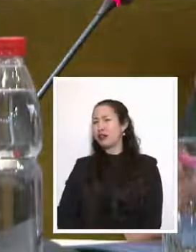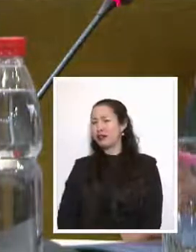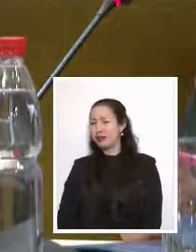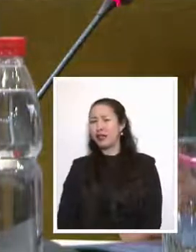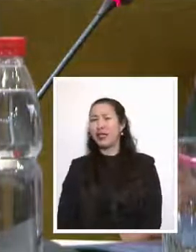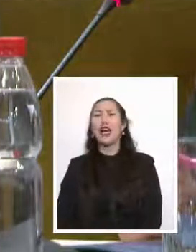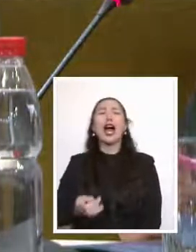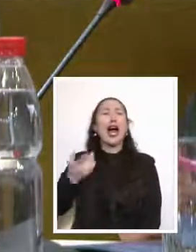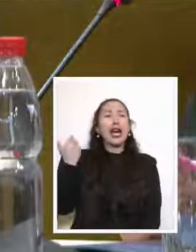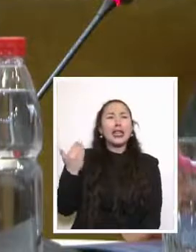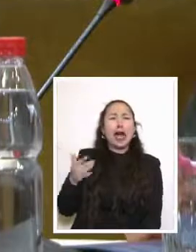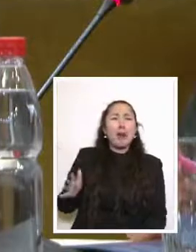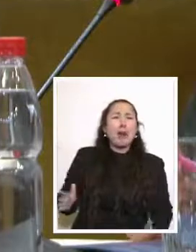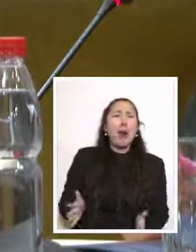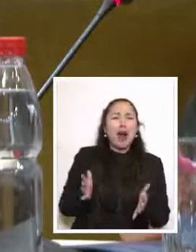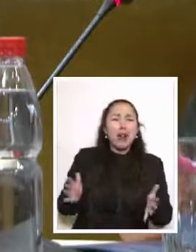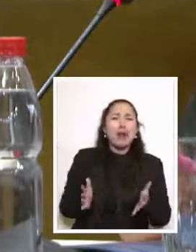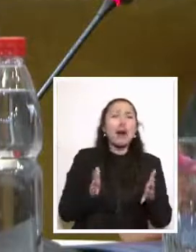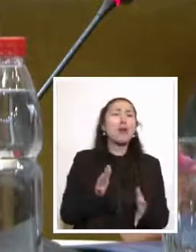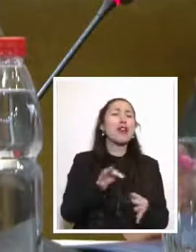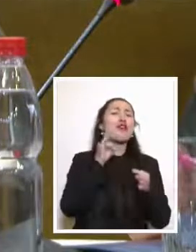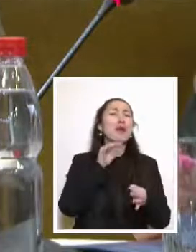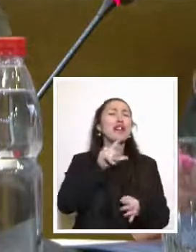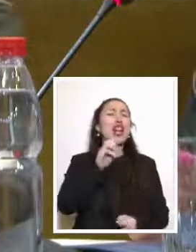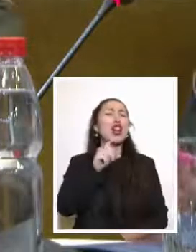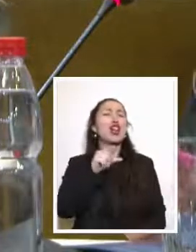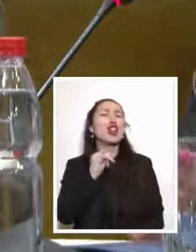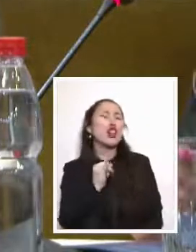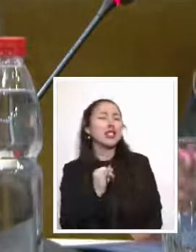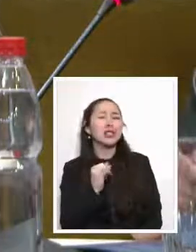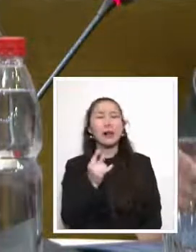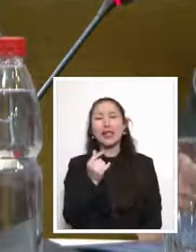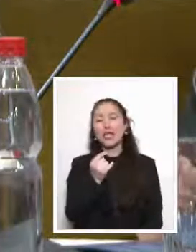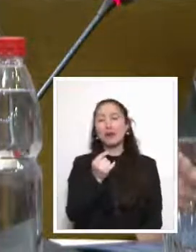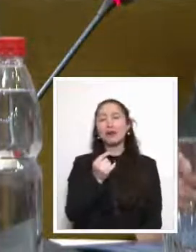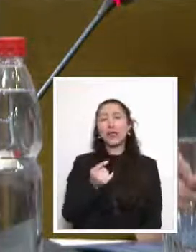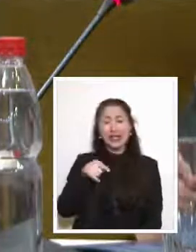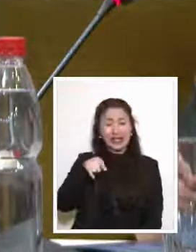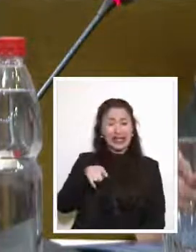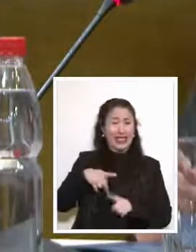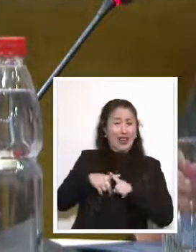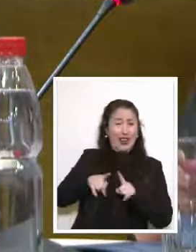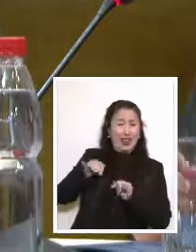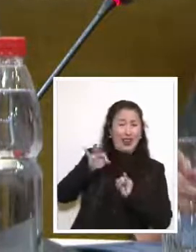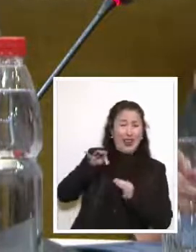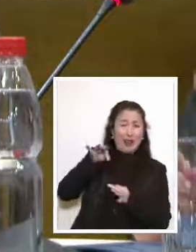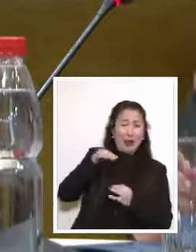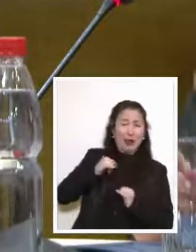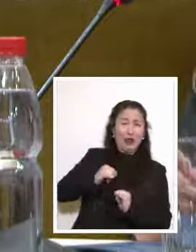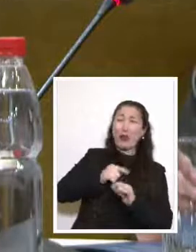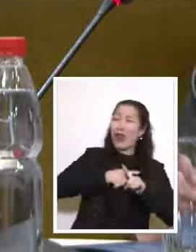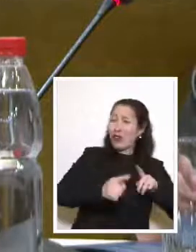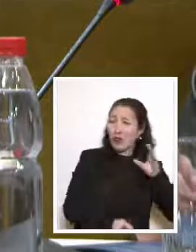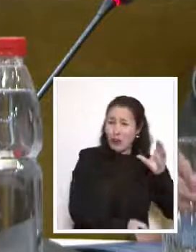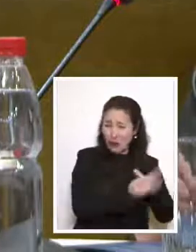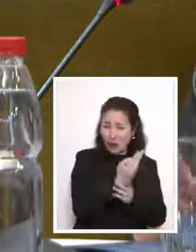lo empujábamos en el tiempo del informe de LORS. Entonces, esto ya reemplaza el informe de LORS, hay que actualizarse. Pero